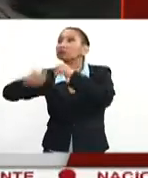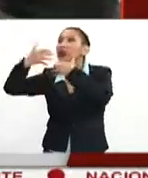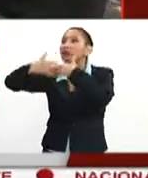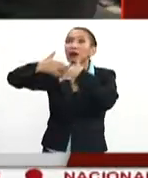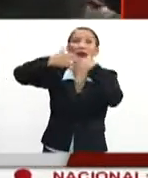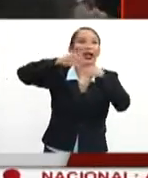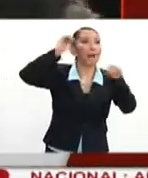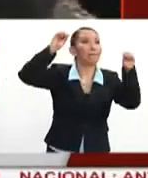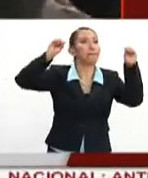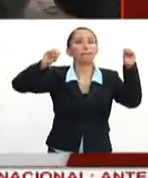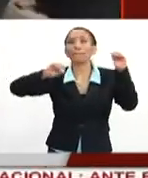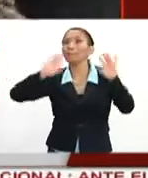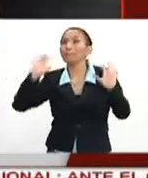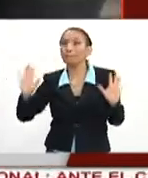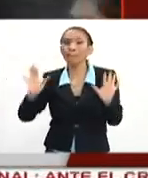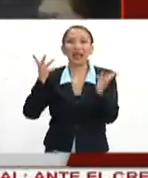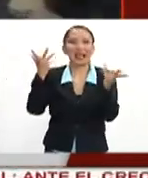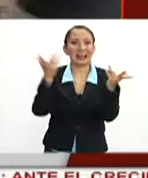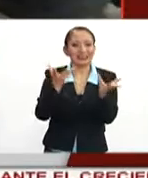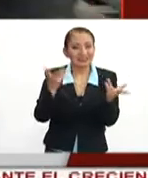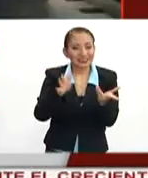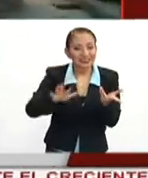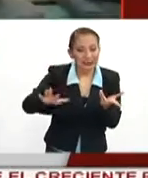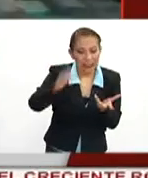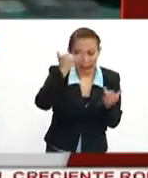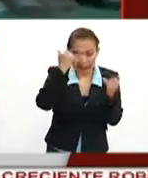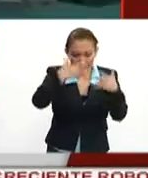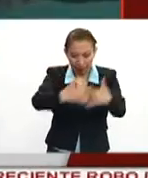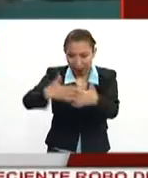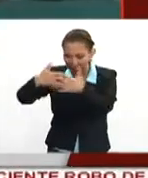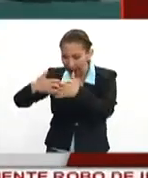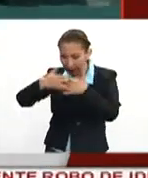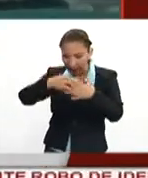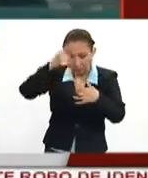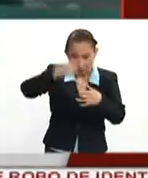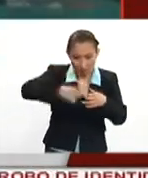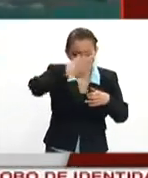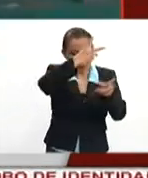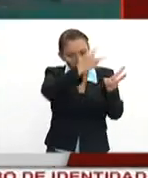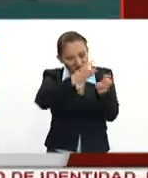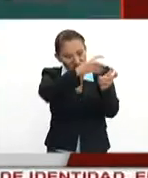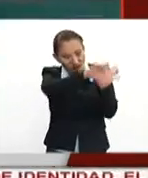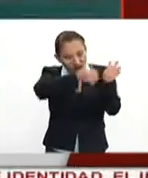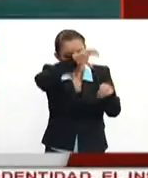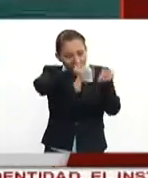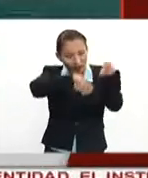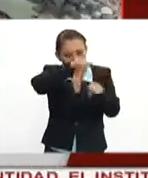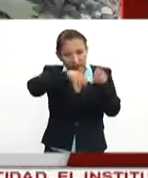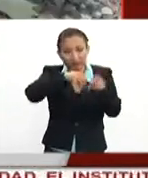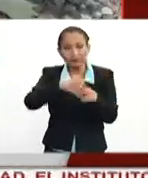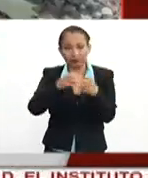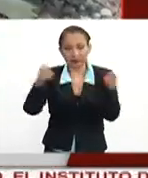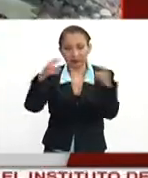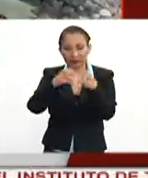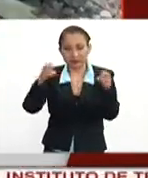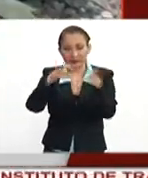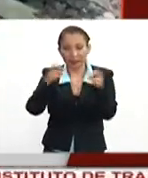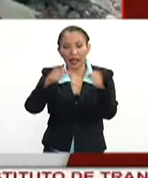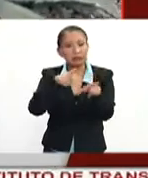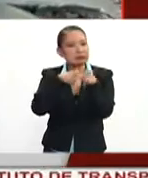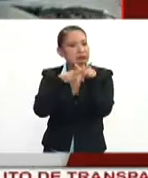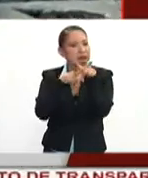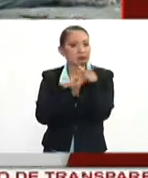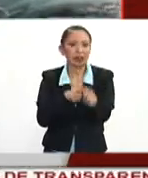fábrica, a desarrollar las máquinas para procesar esta fibra y a